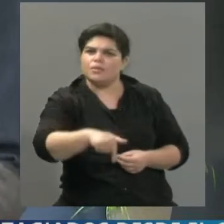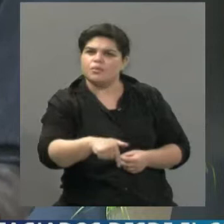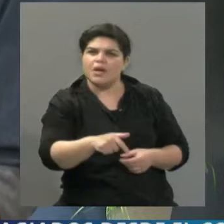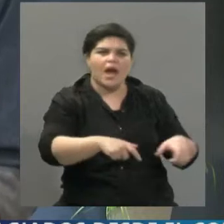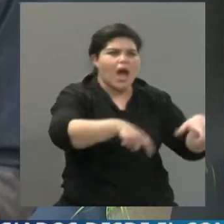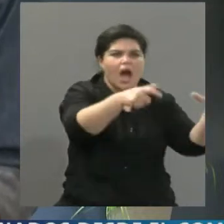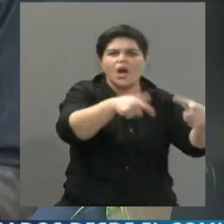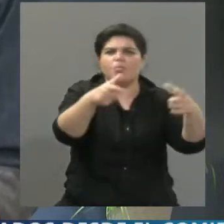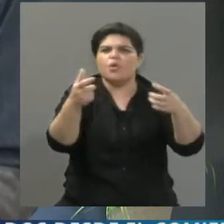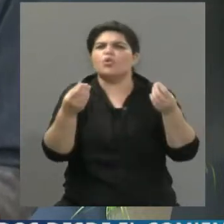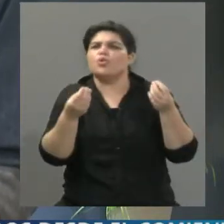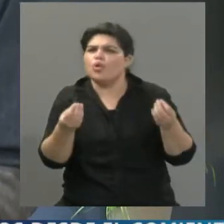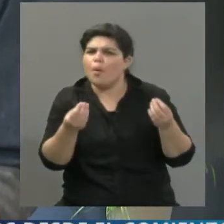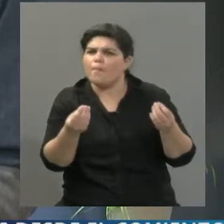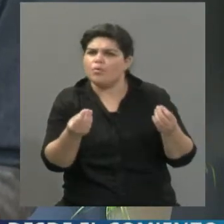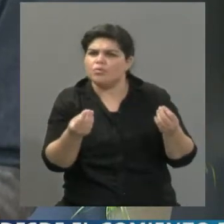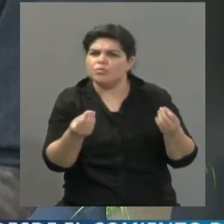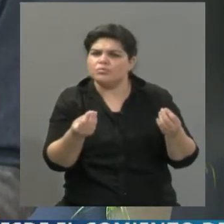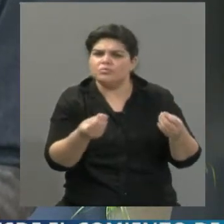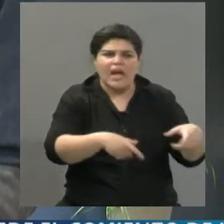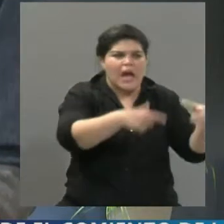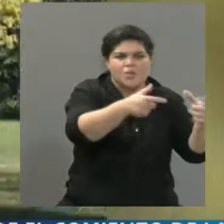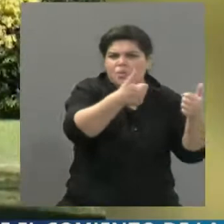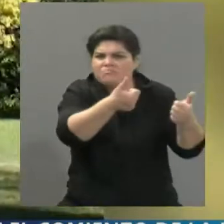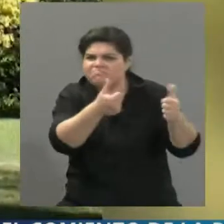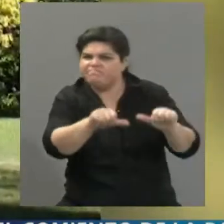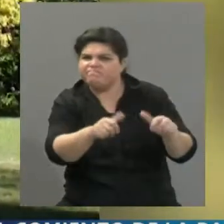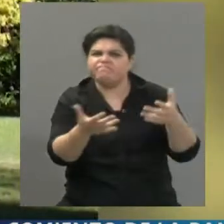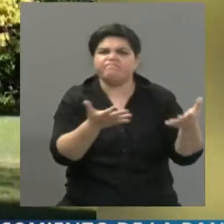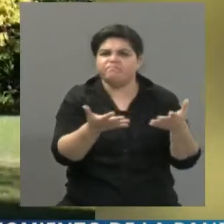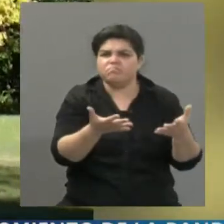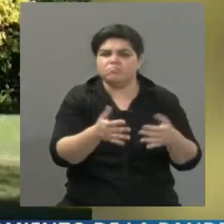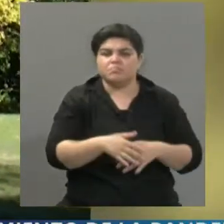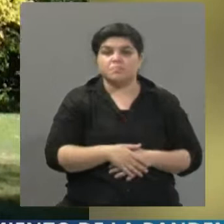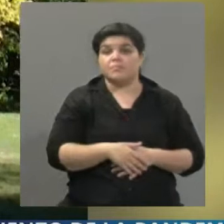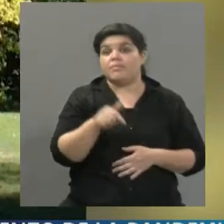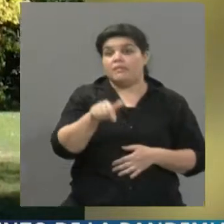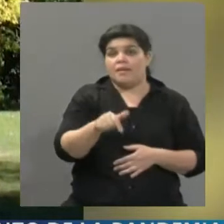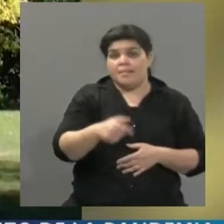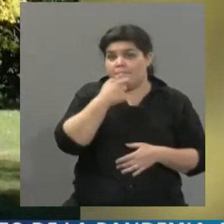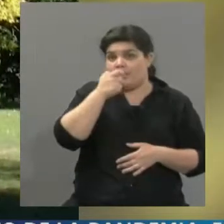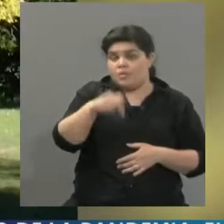departamentos? El arbolado en general está en situación crítica.